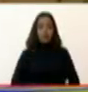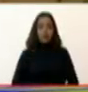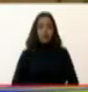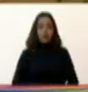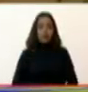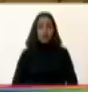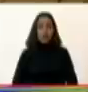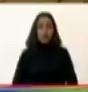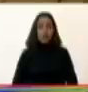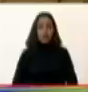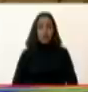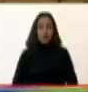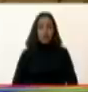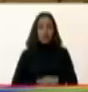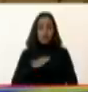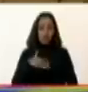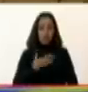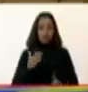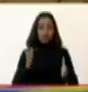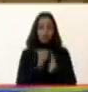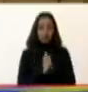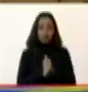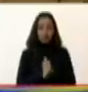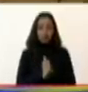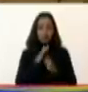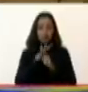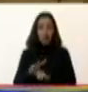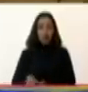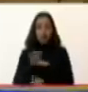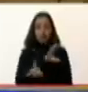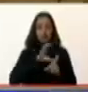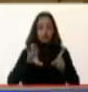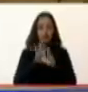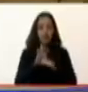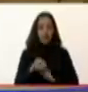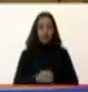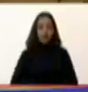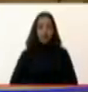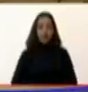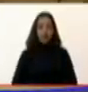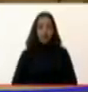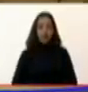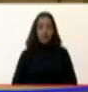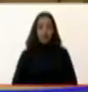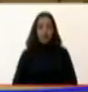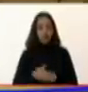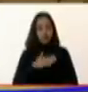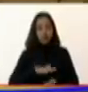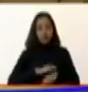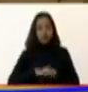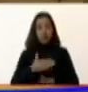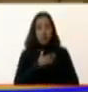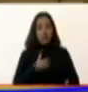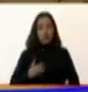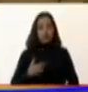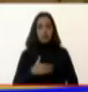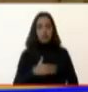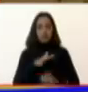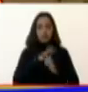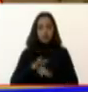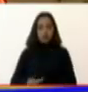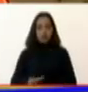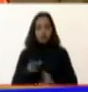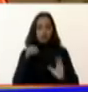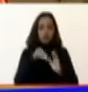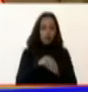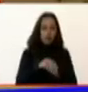la invasión cultural, para llegar, presidente, compañeros, hasta la invasión, hasta la penetración